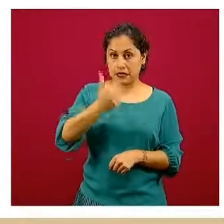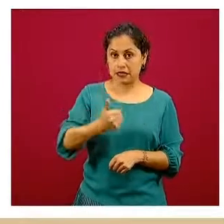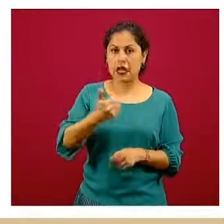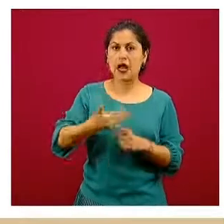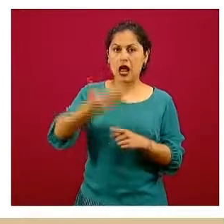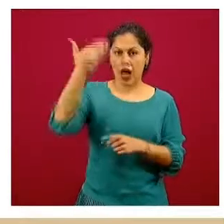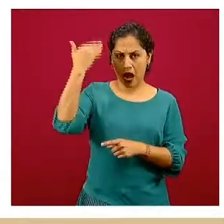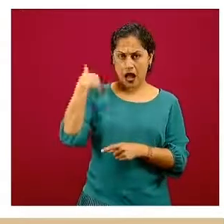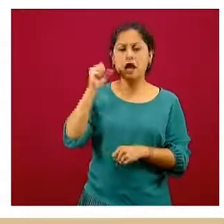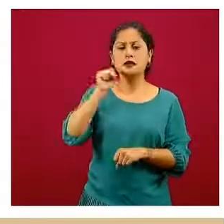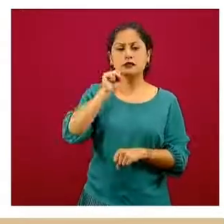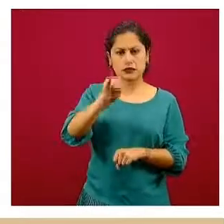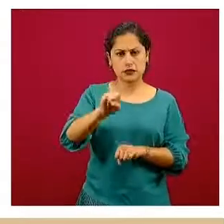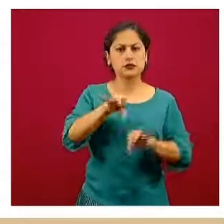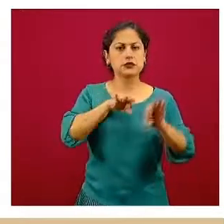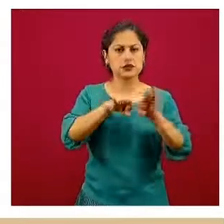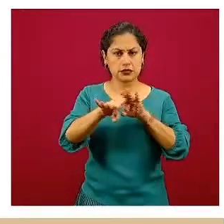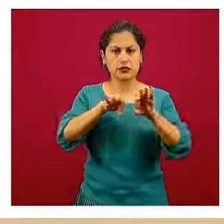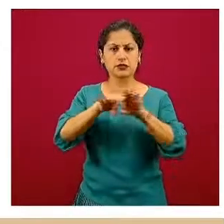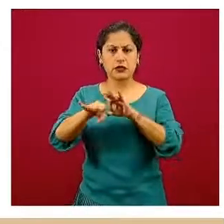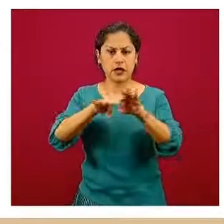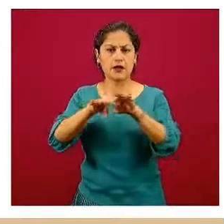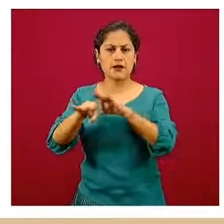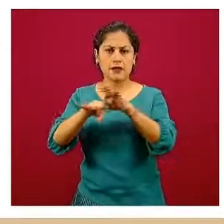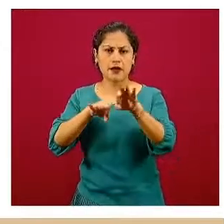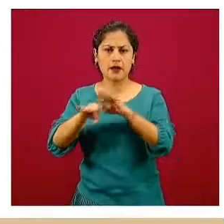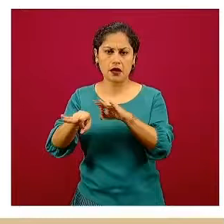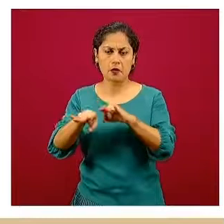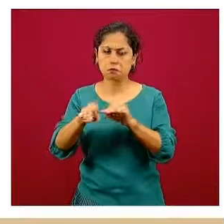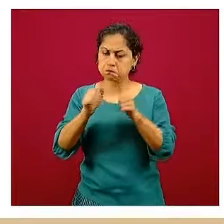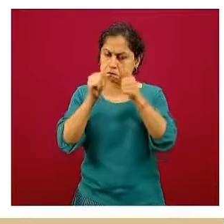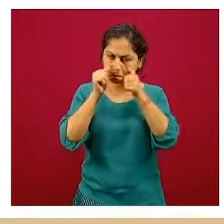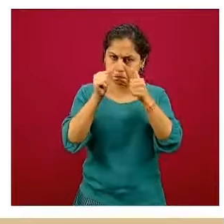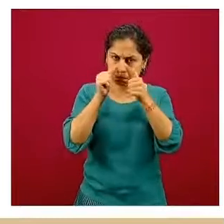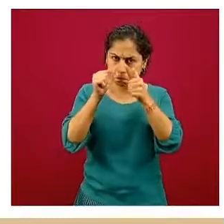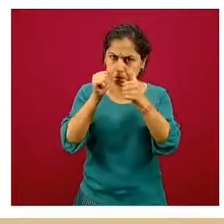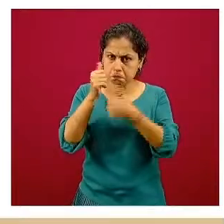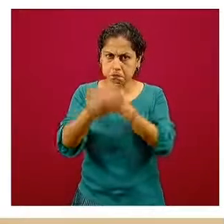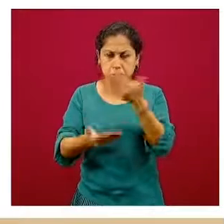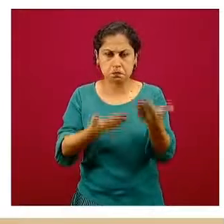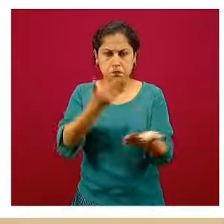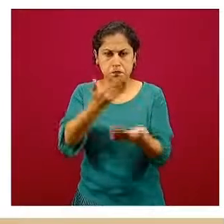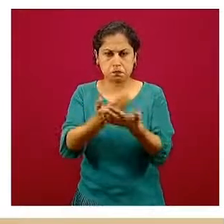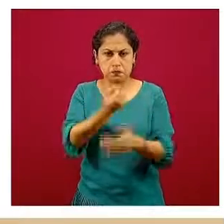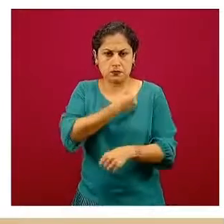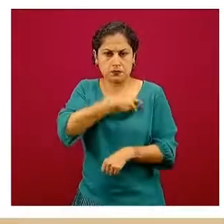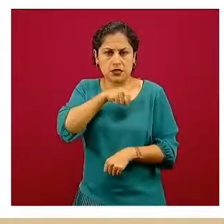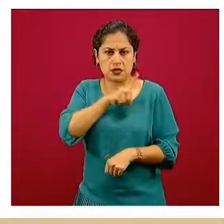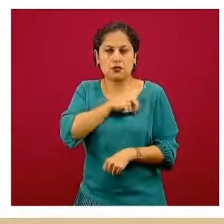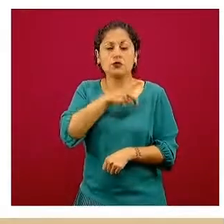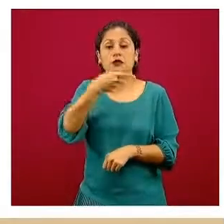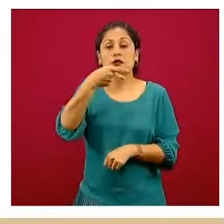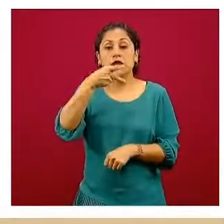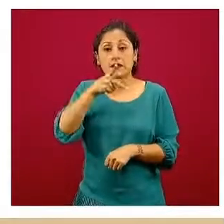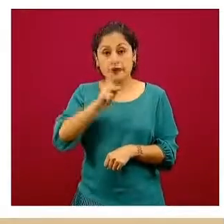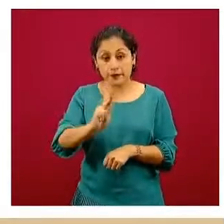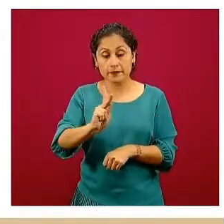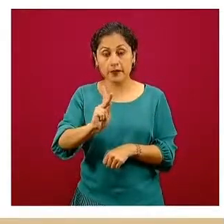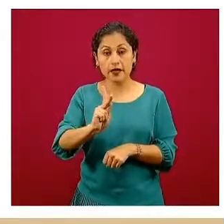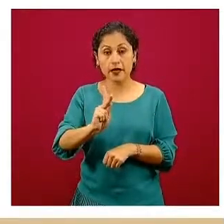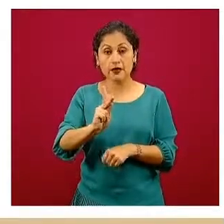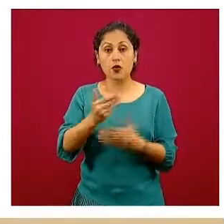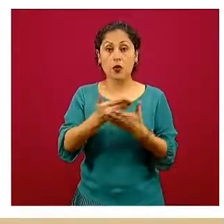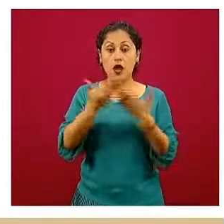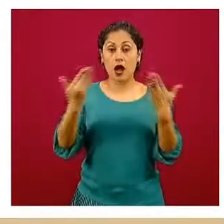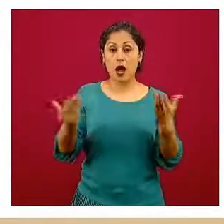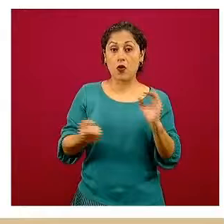estado haciendo prácticamente desde el inicio de la epidemia, pero como la información que viene del Instituto